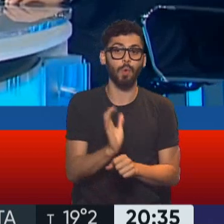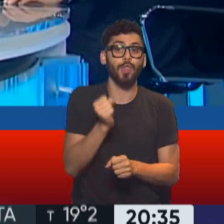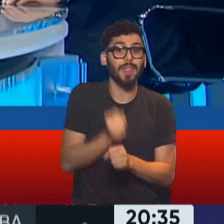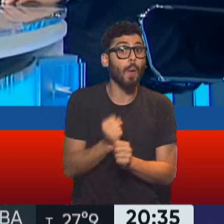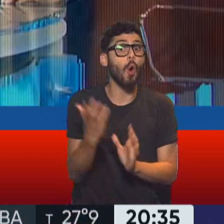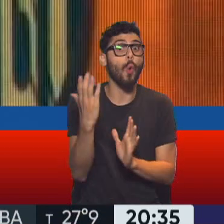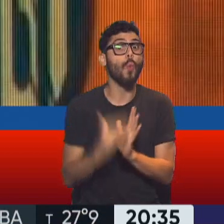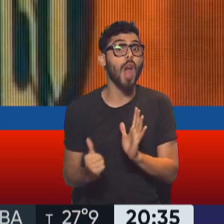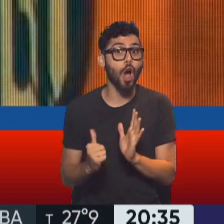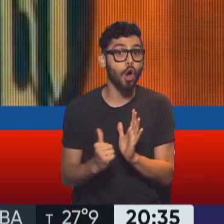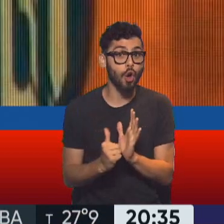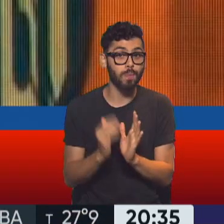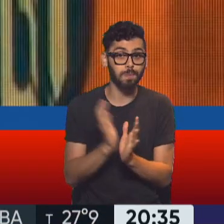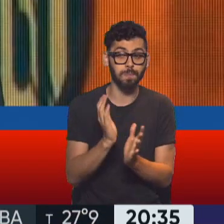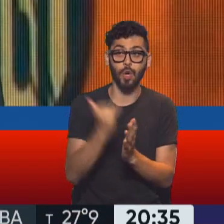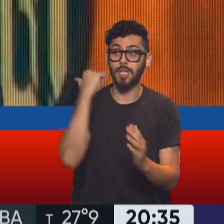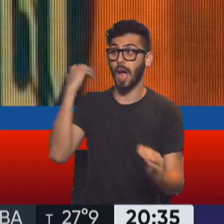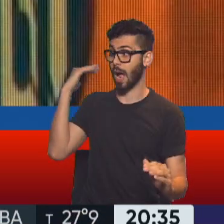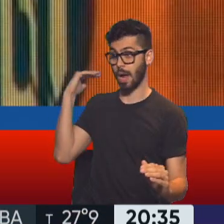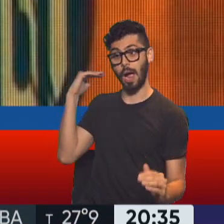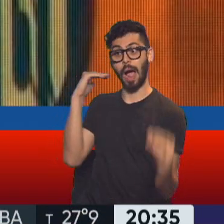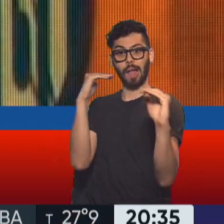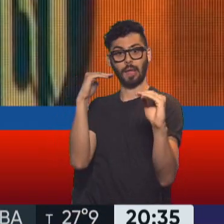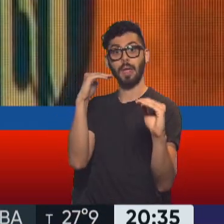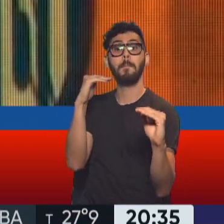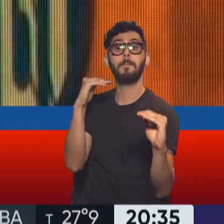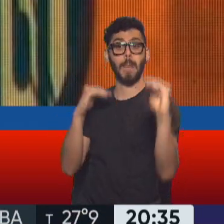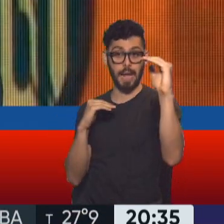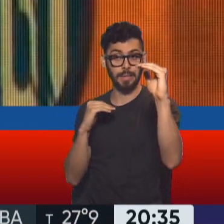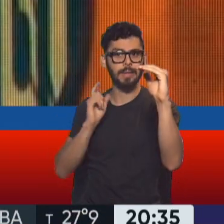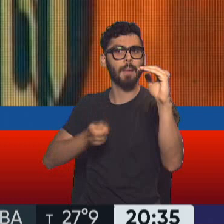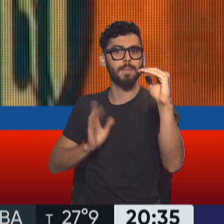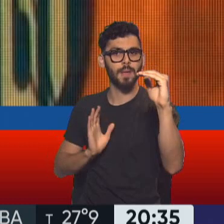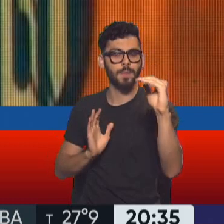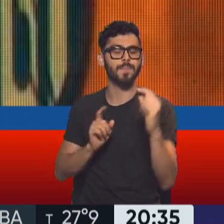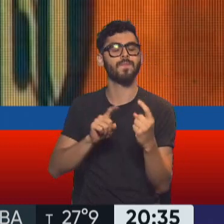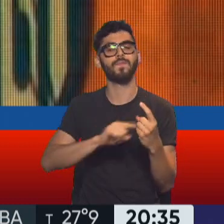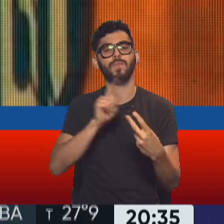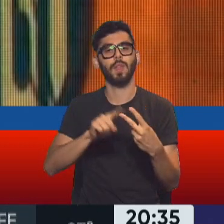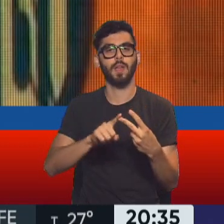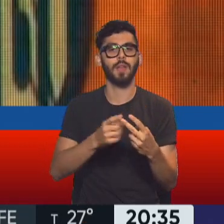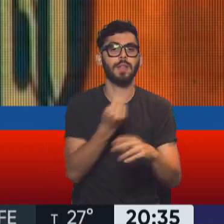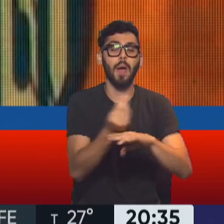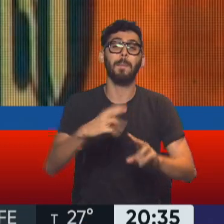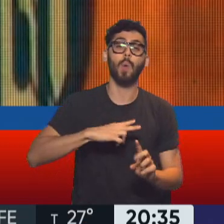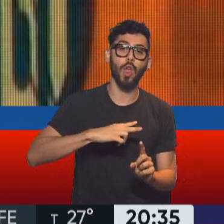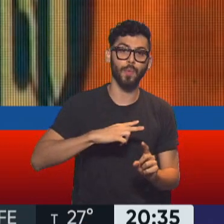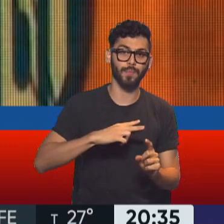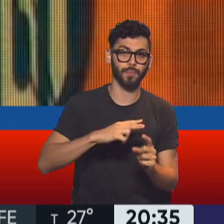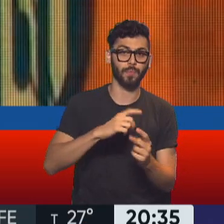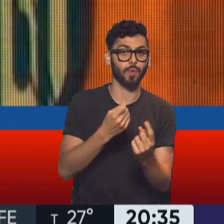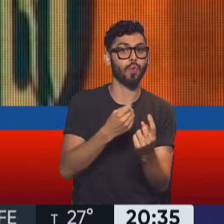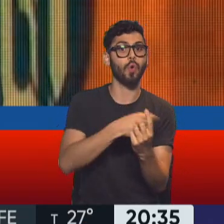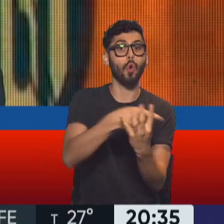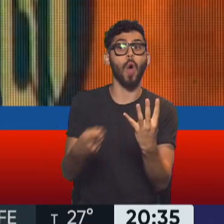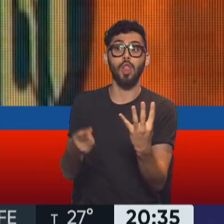menos, se recuperó el nivel anterior y ya está superando en algunos escalones. El caso de la actividad privada, ya se han recuperado 3 de cada 4 puestos